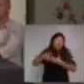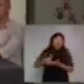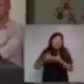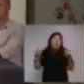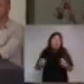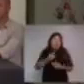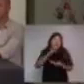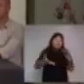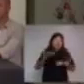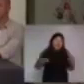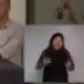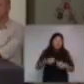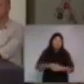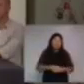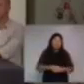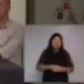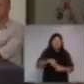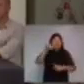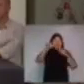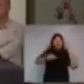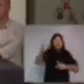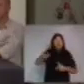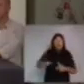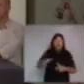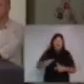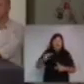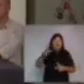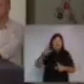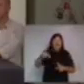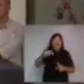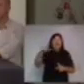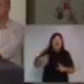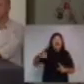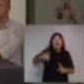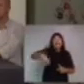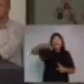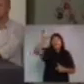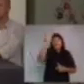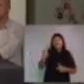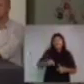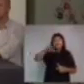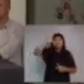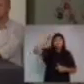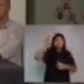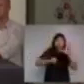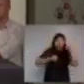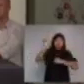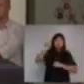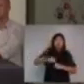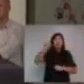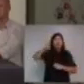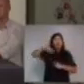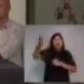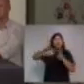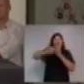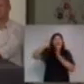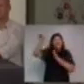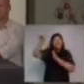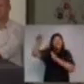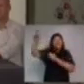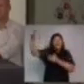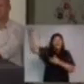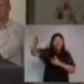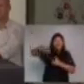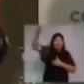.000 argentinos que están en el exterior que obviamente el país los tiene que repatriar. Pero que no van a venir a